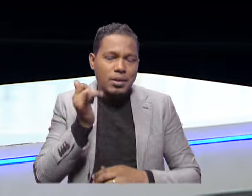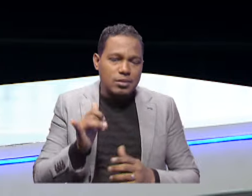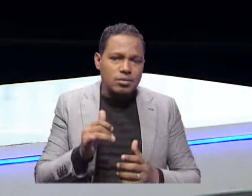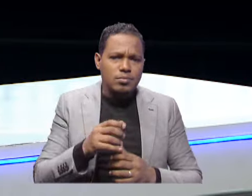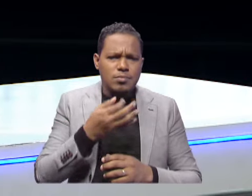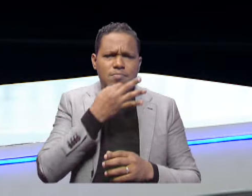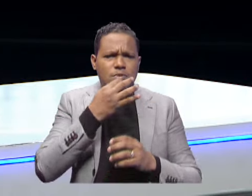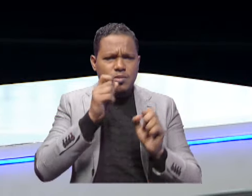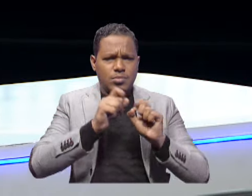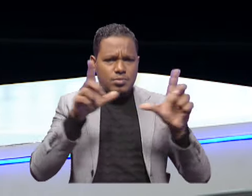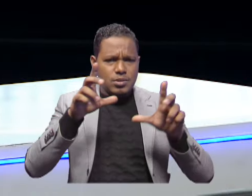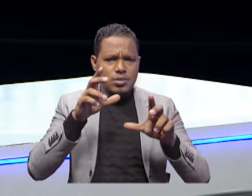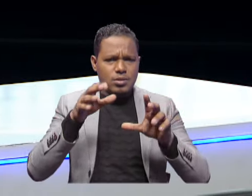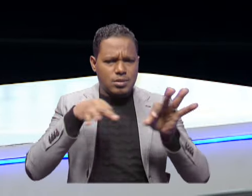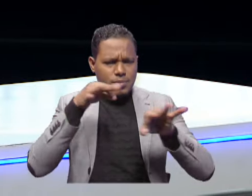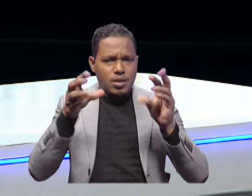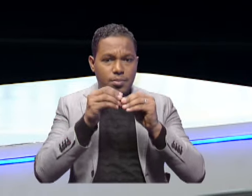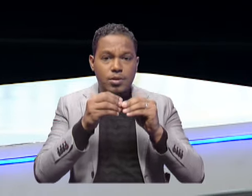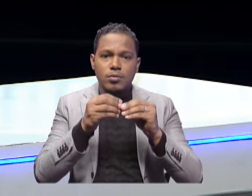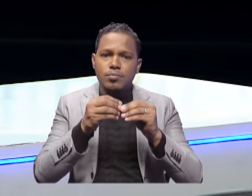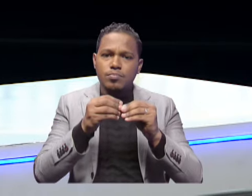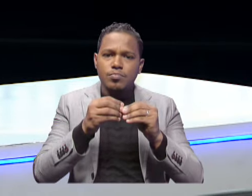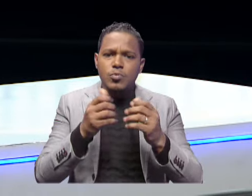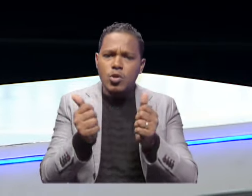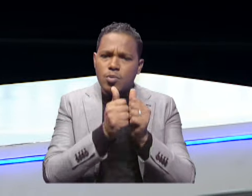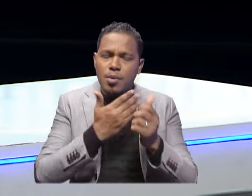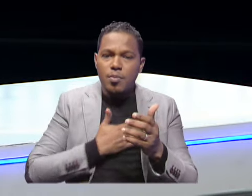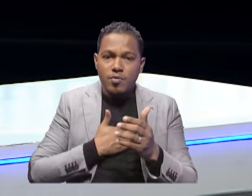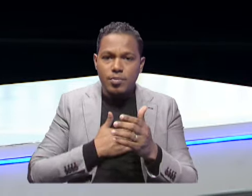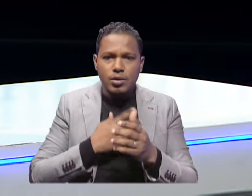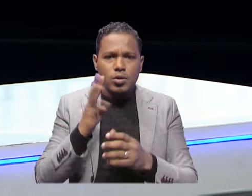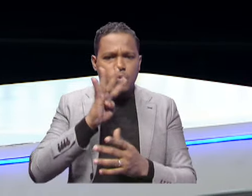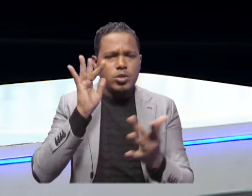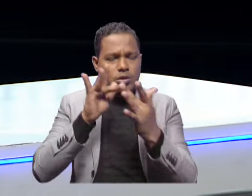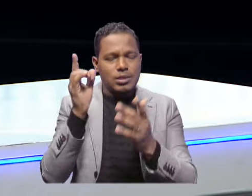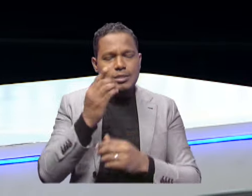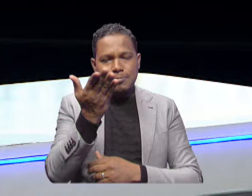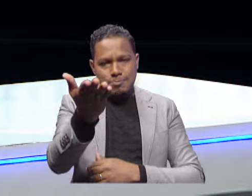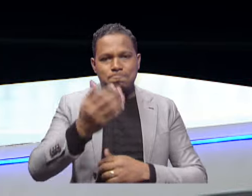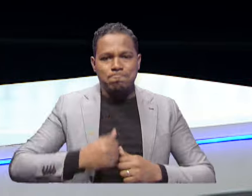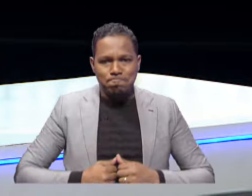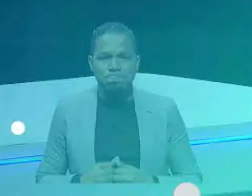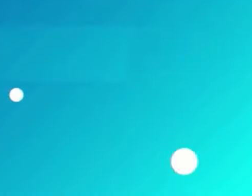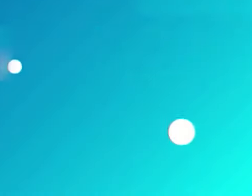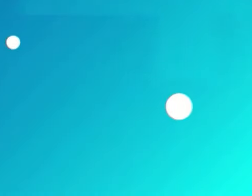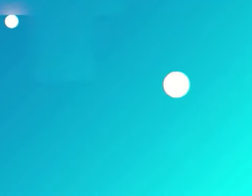próximas emisiones. Por demás, les invitamos a acompañarnos. Como siempre, el 4 Conecta.